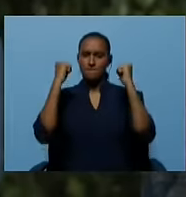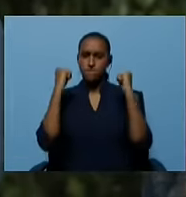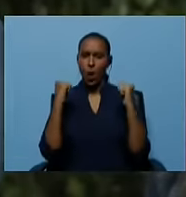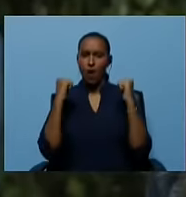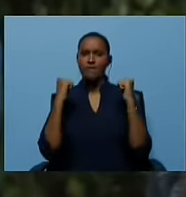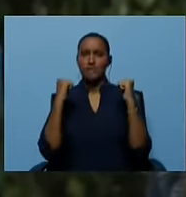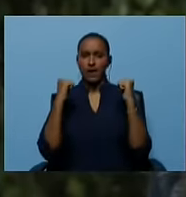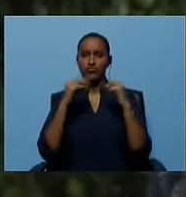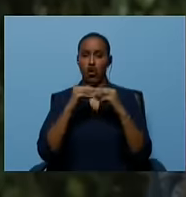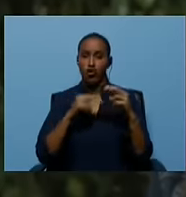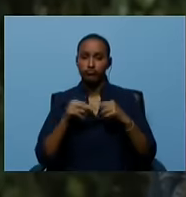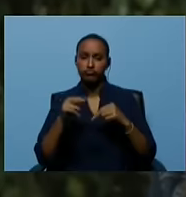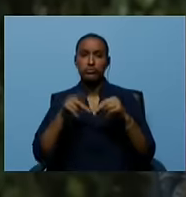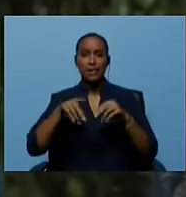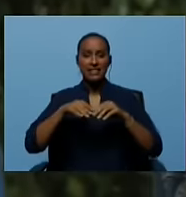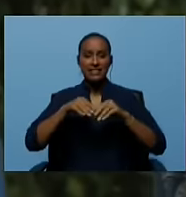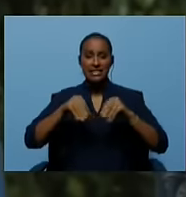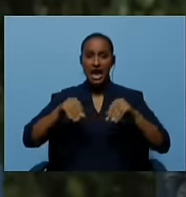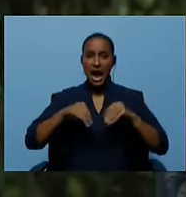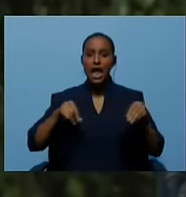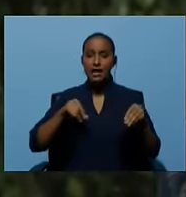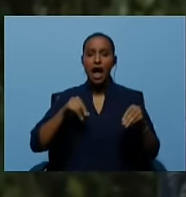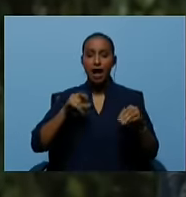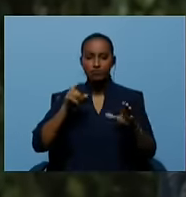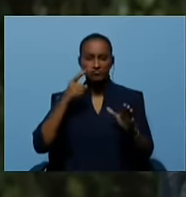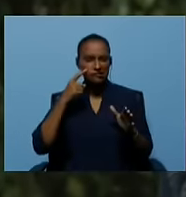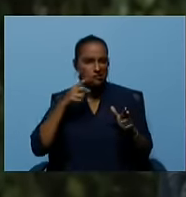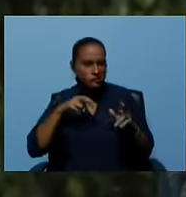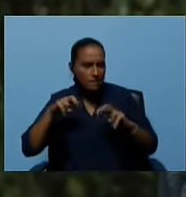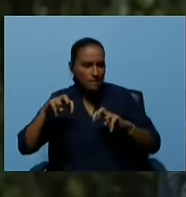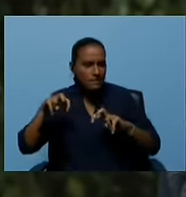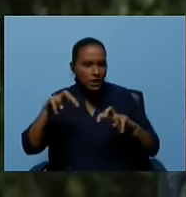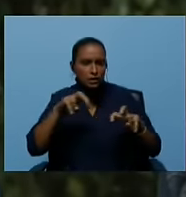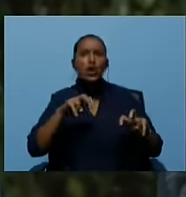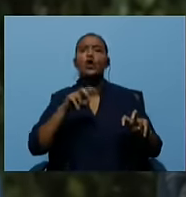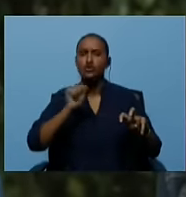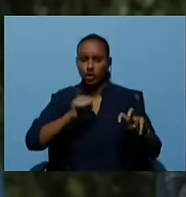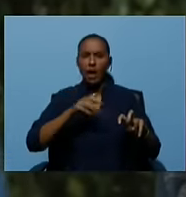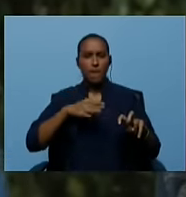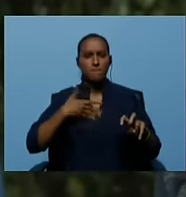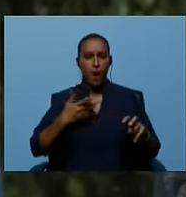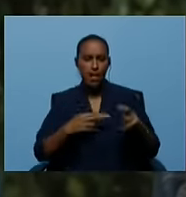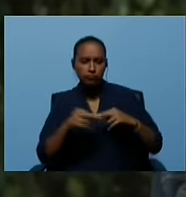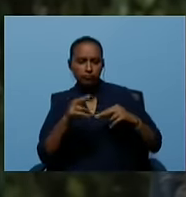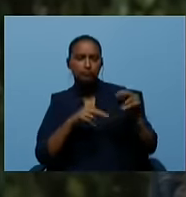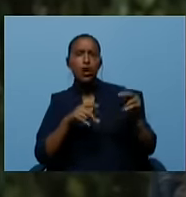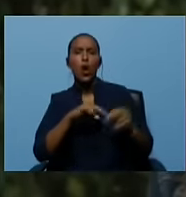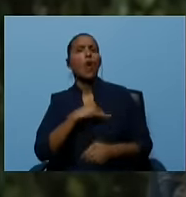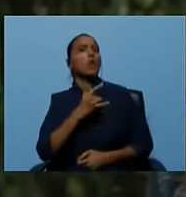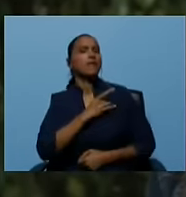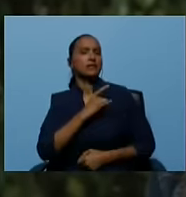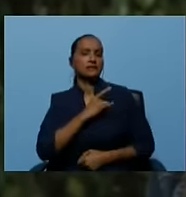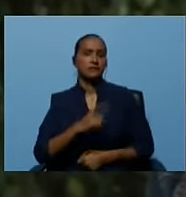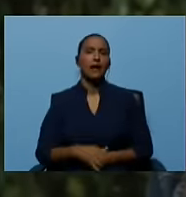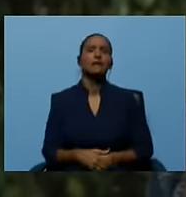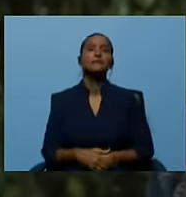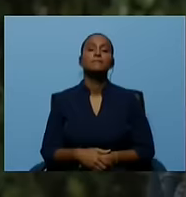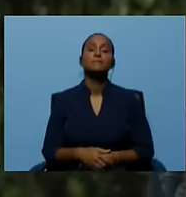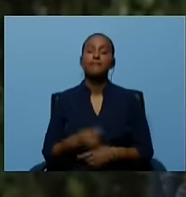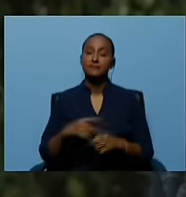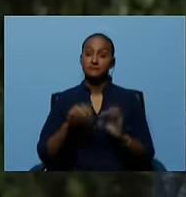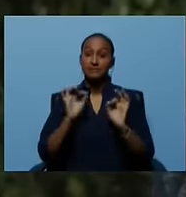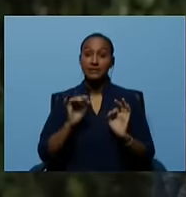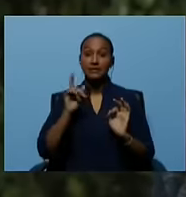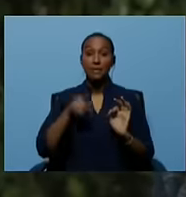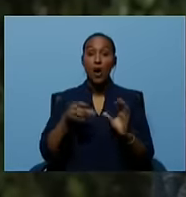800 hectáreas que concibió el doctor Fernández Morán para colocar un polo de desarrollo científico, sino además por el extraordinario talento